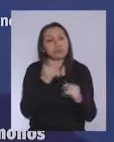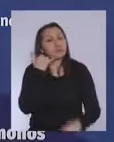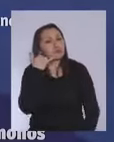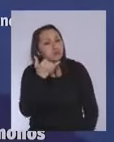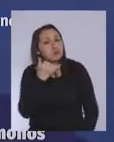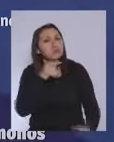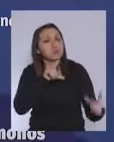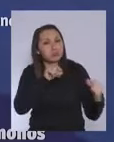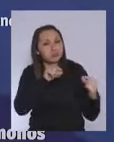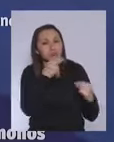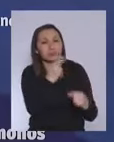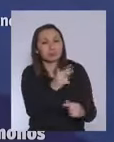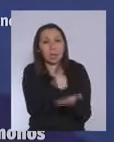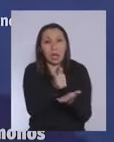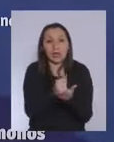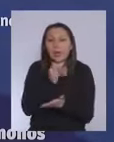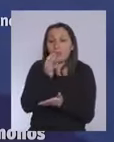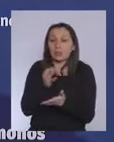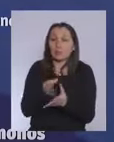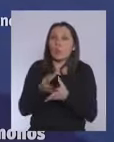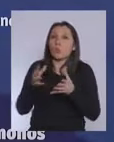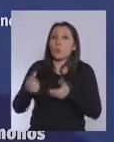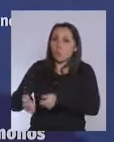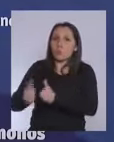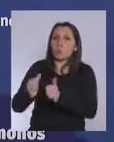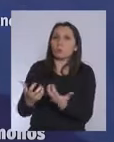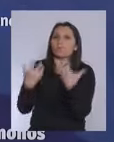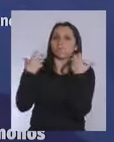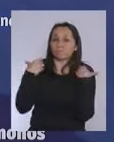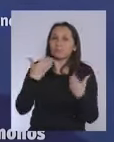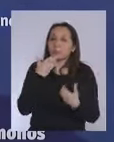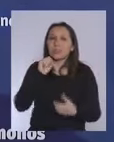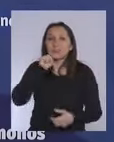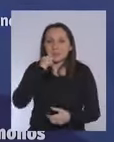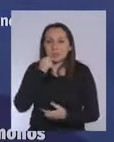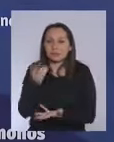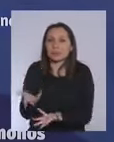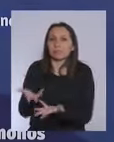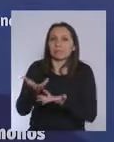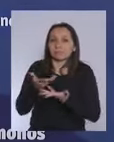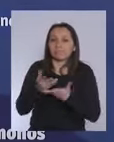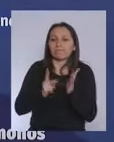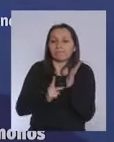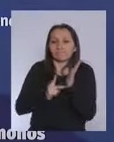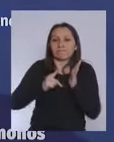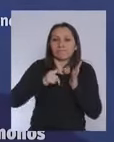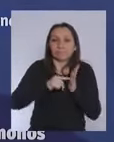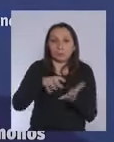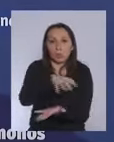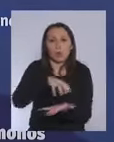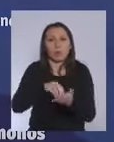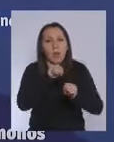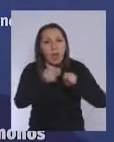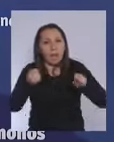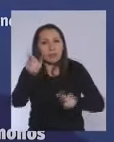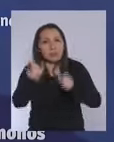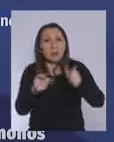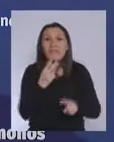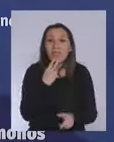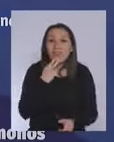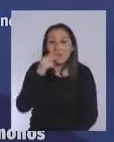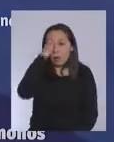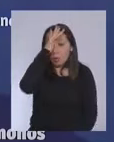teléfono él reconoce como un gran desafío también esto es un gran desafío para la comuna y llamó a los habitantes de puente